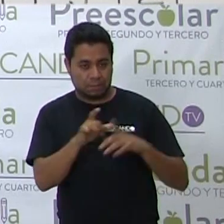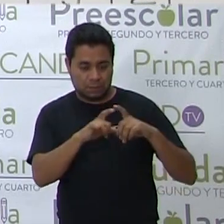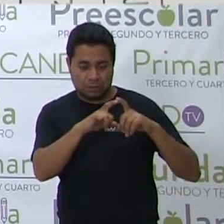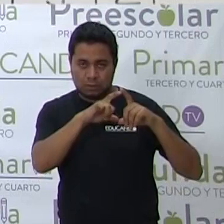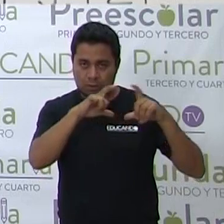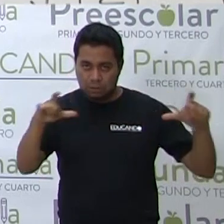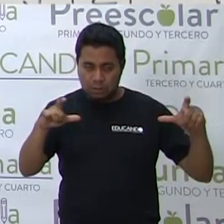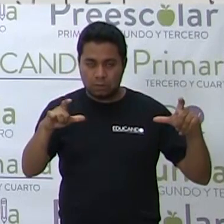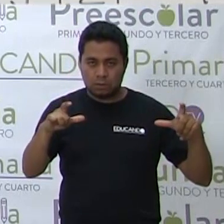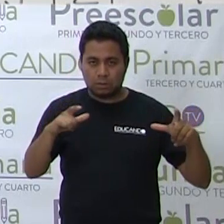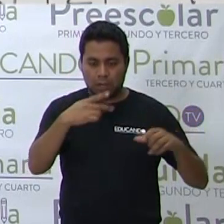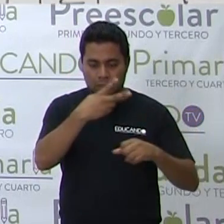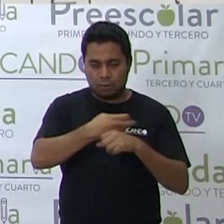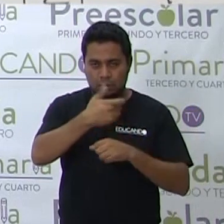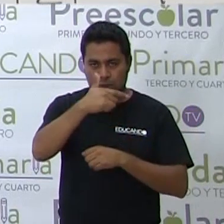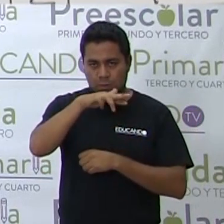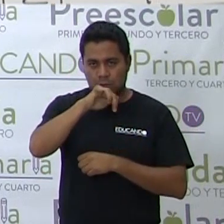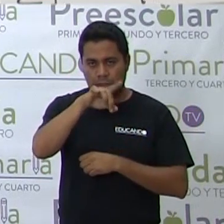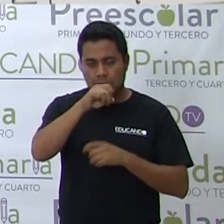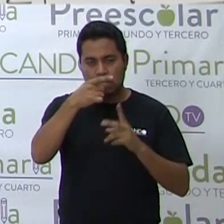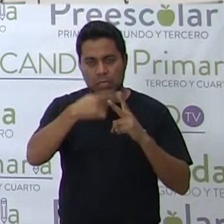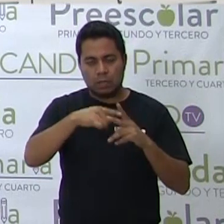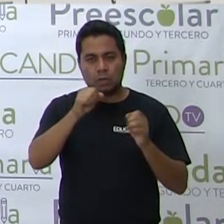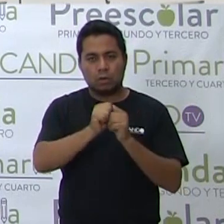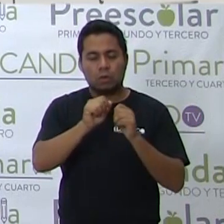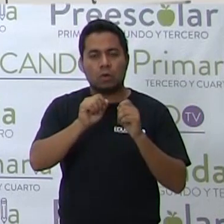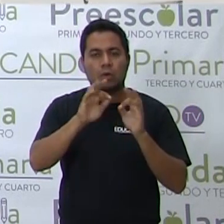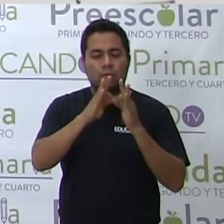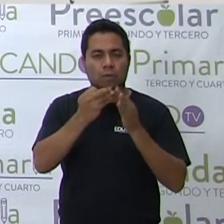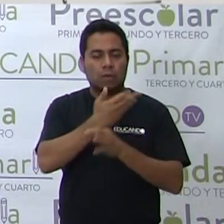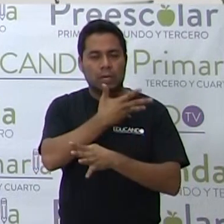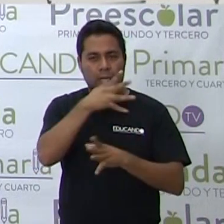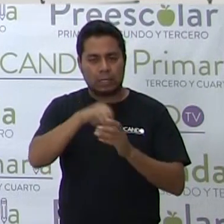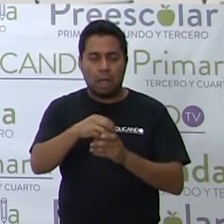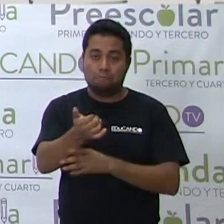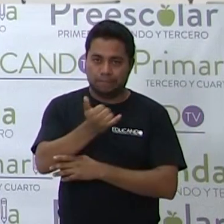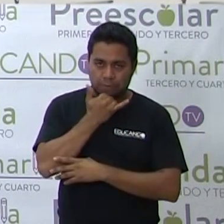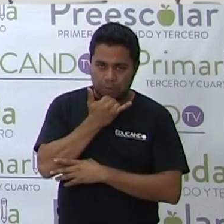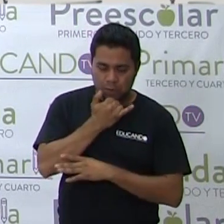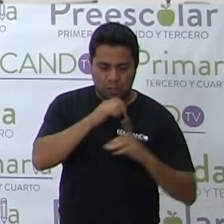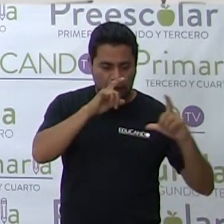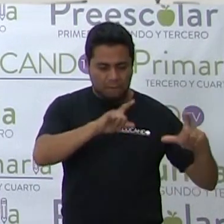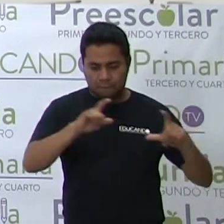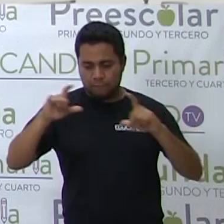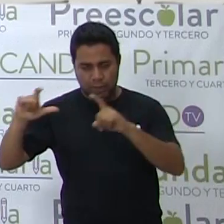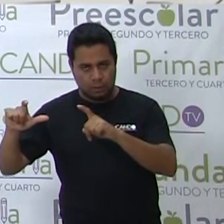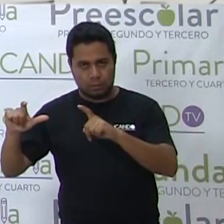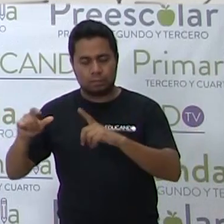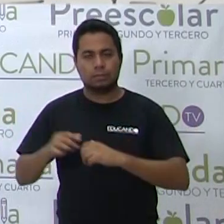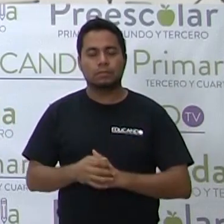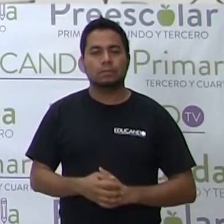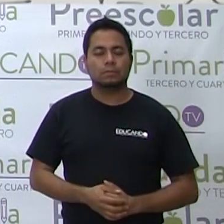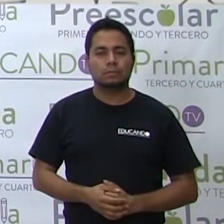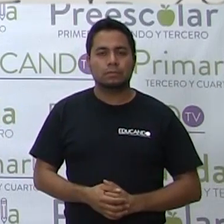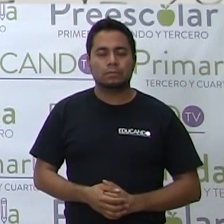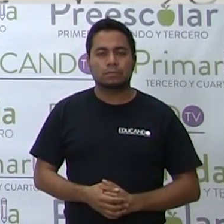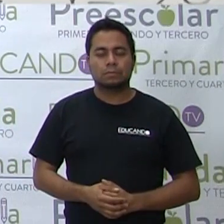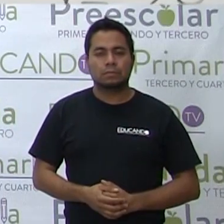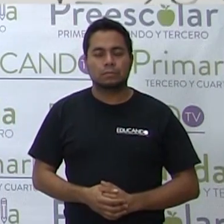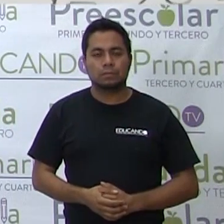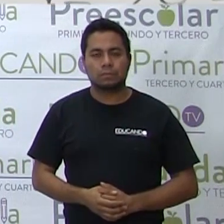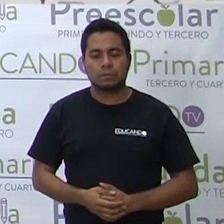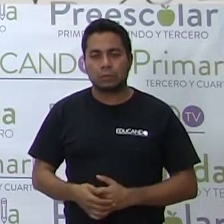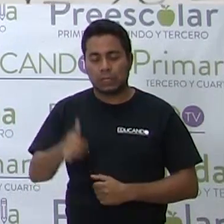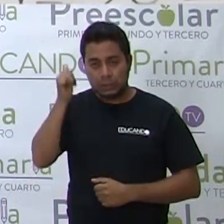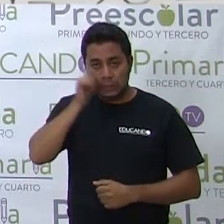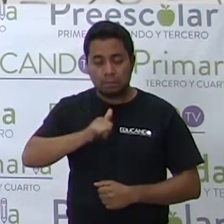cuadrática o de segundo grado por la fórmula general este Perdón por factorización siempre